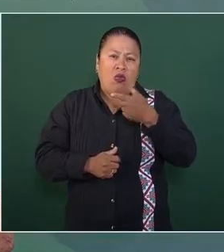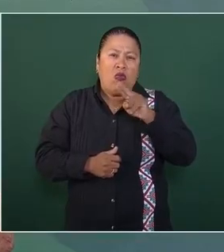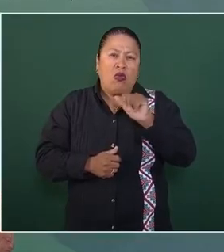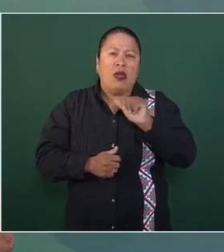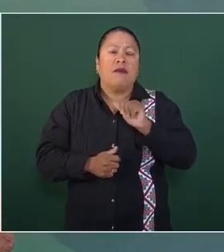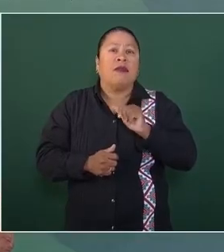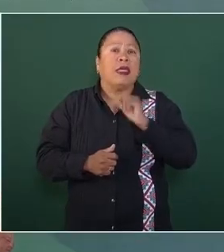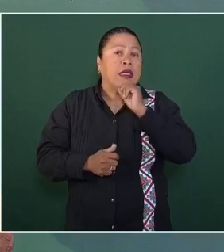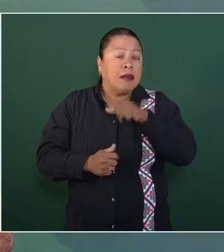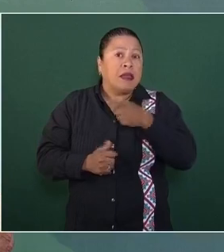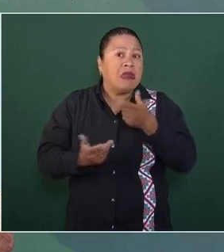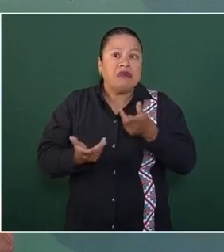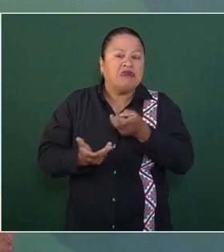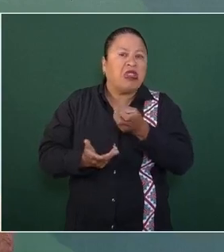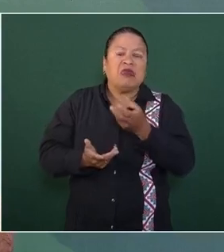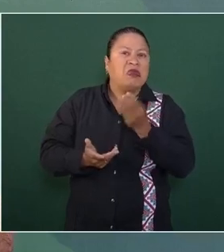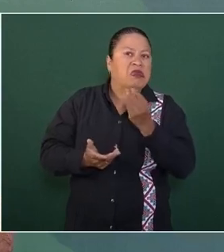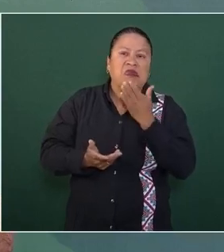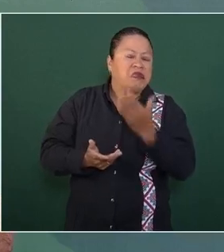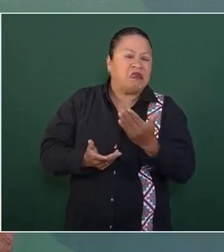y no tiene éxito